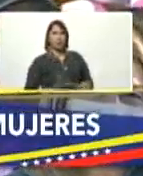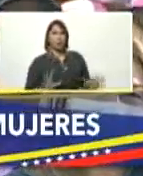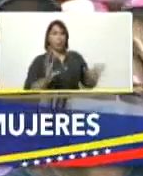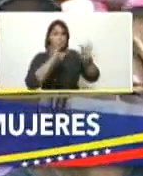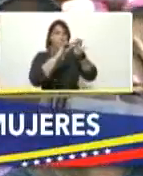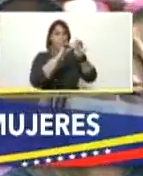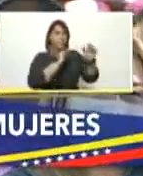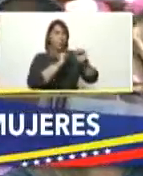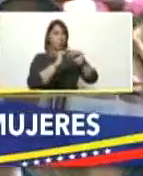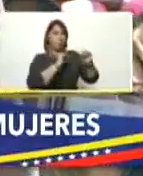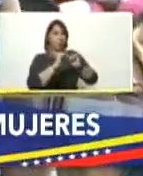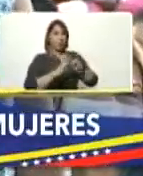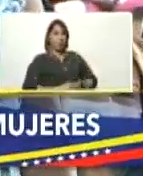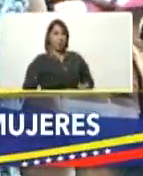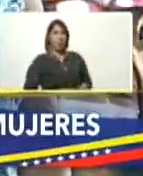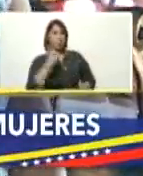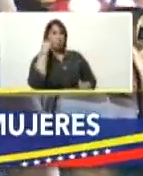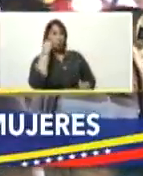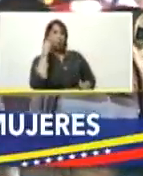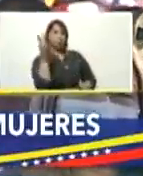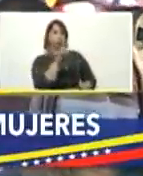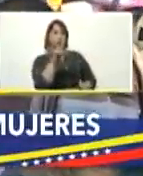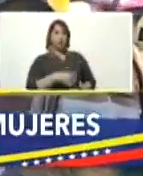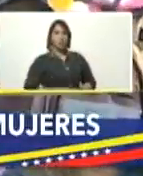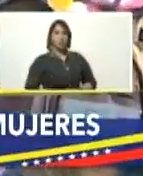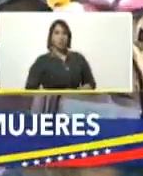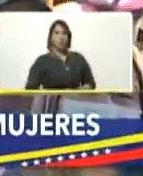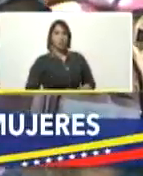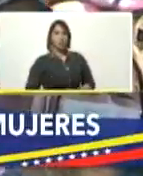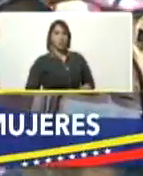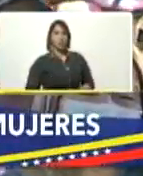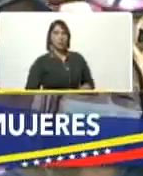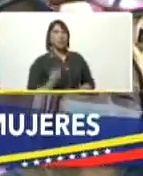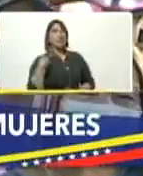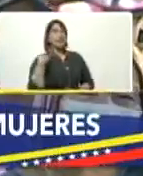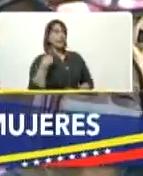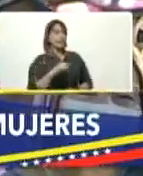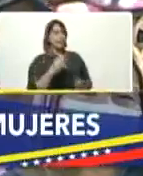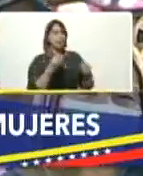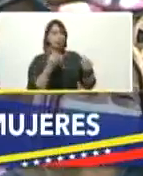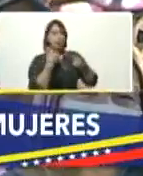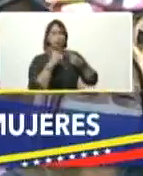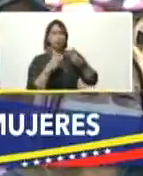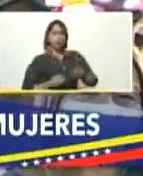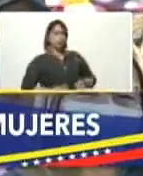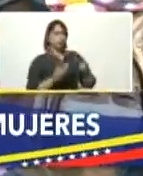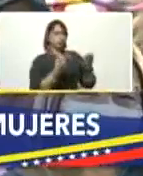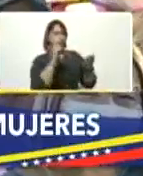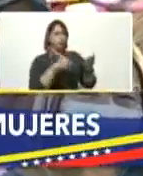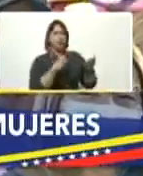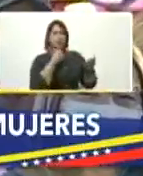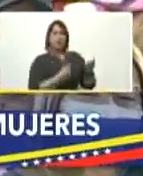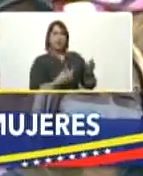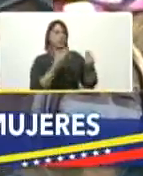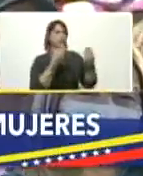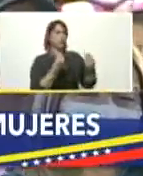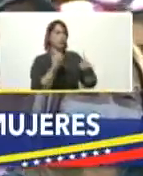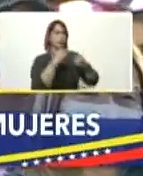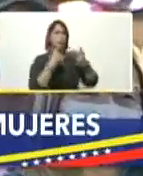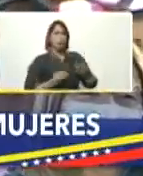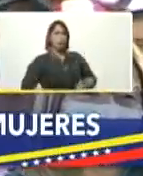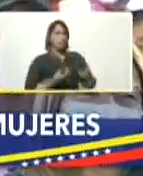al movimiento de mujeres de Venezuela... Tenemos muchas cosas para dar, muchas cosas por decir y muchas cosas que